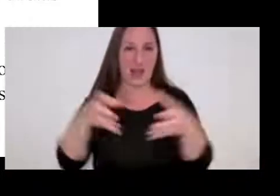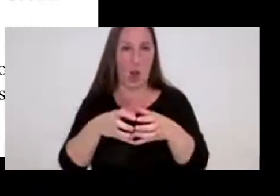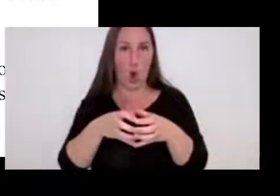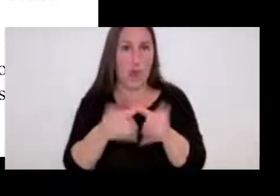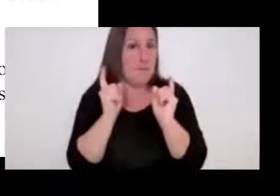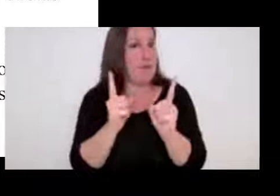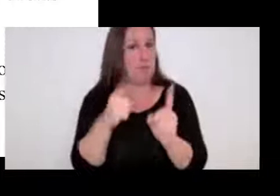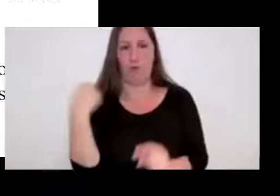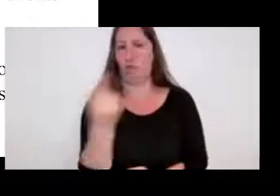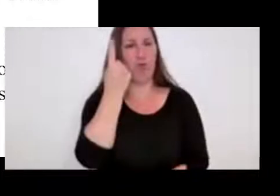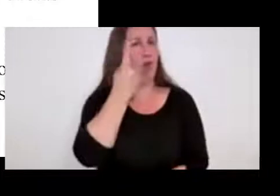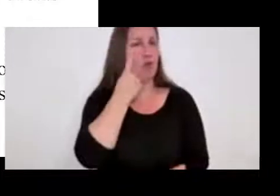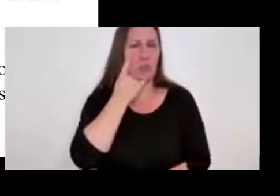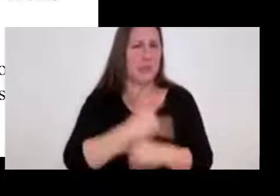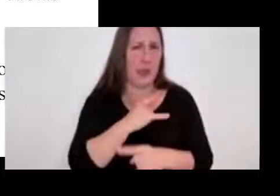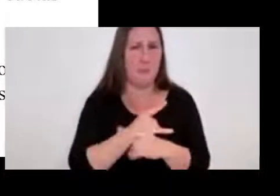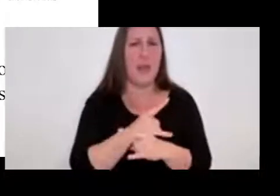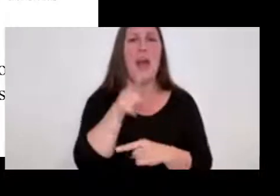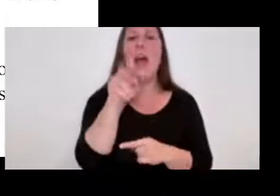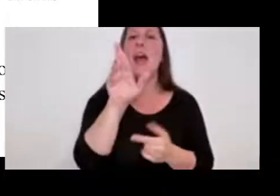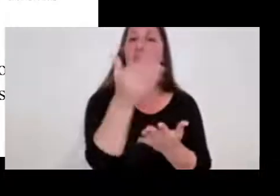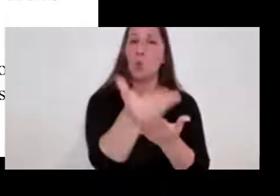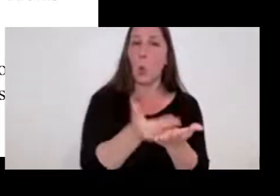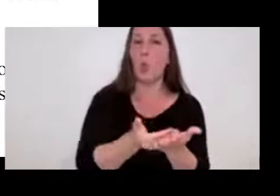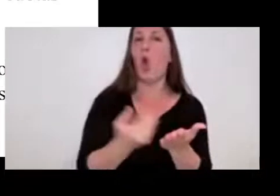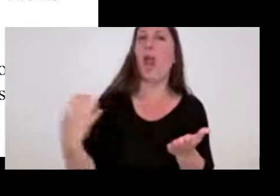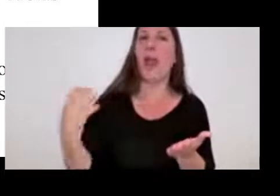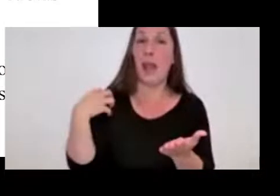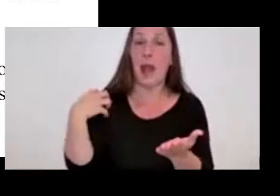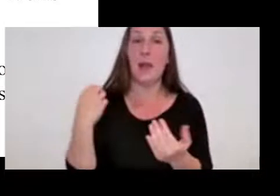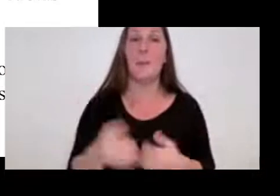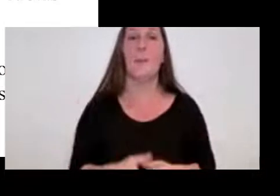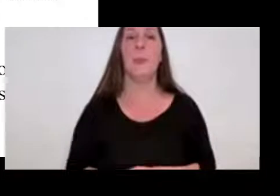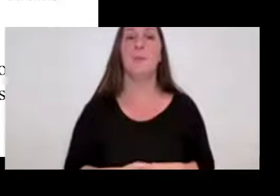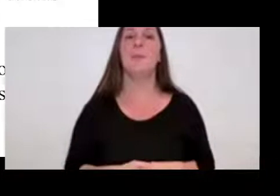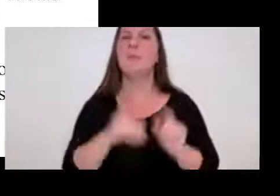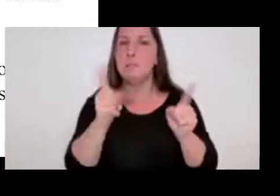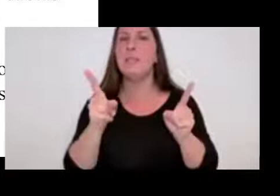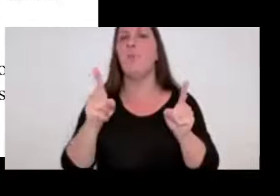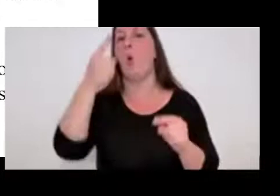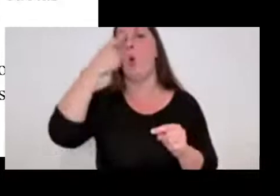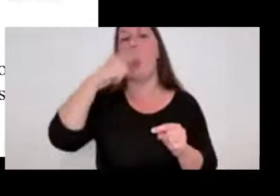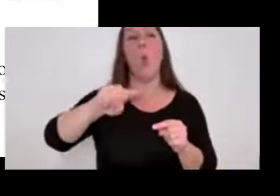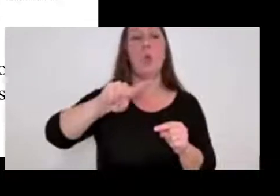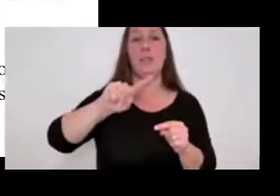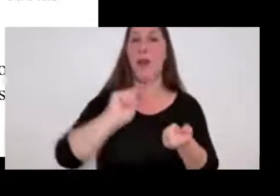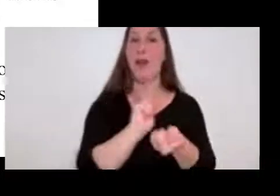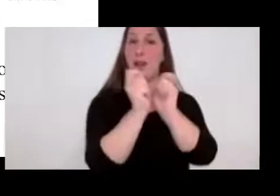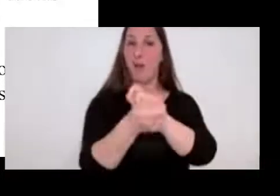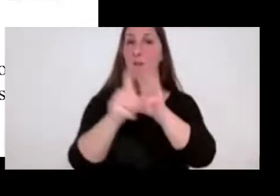conocemos. Esta resolución general, que va de la mano de la última reforma de